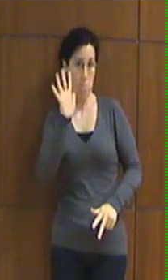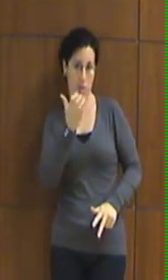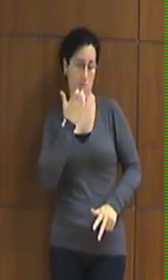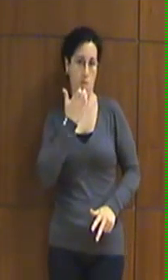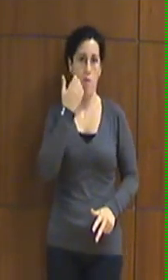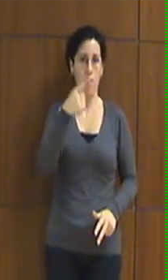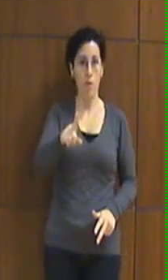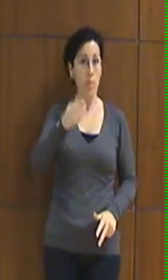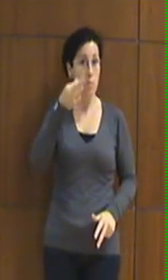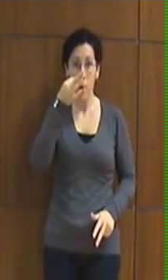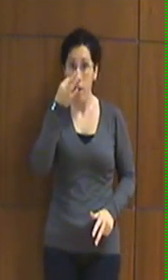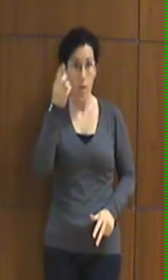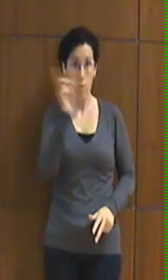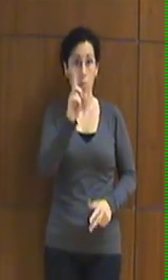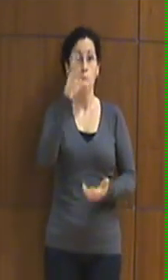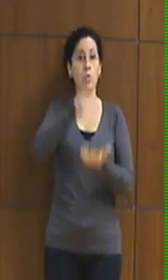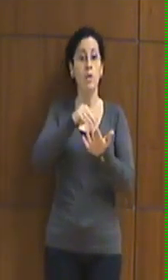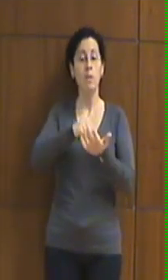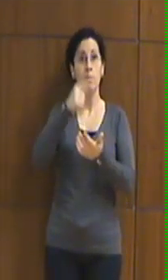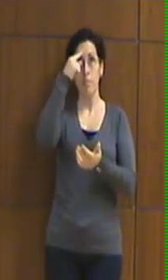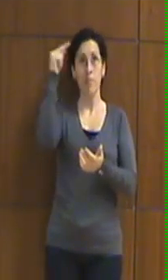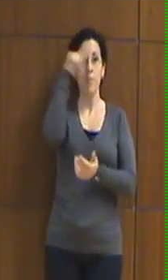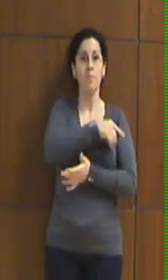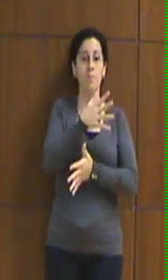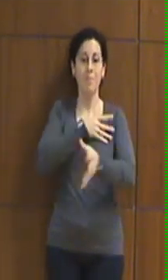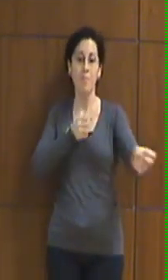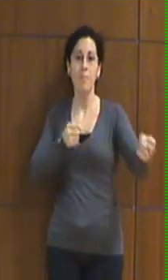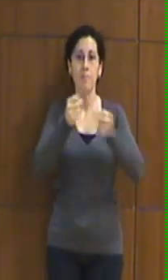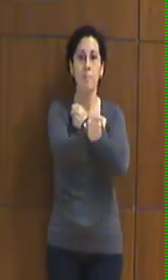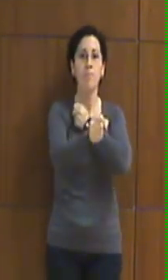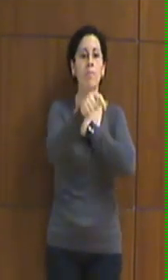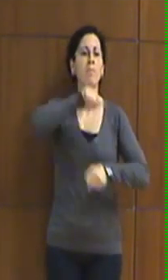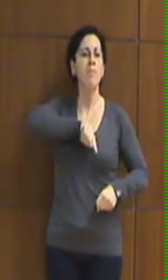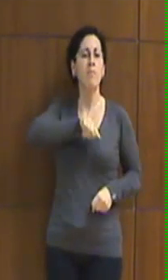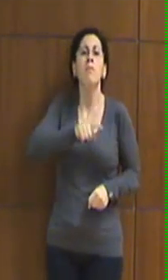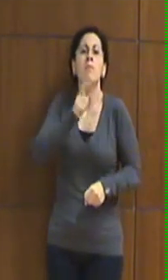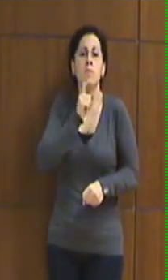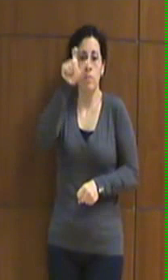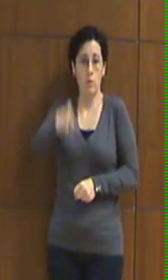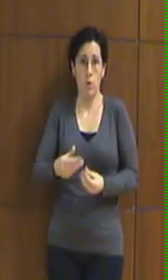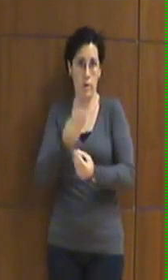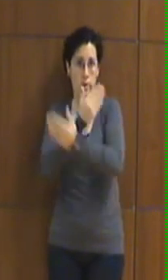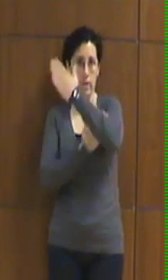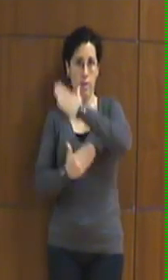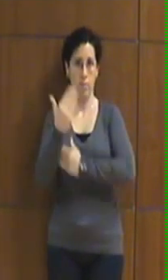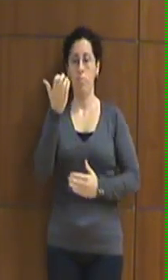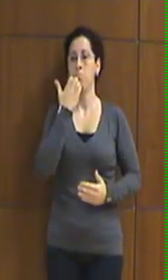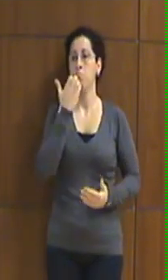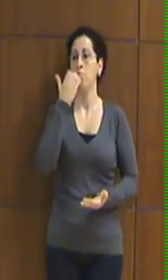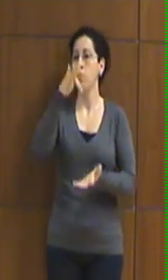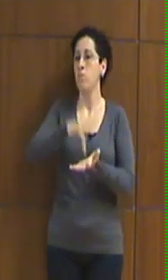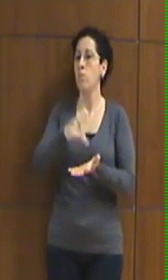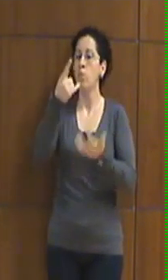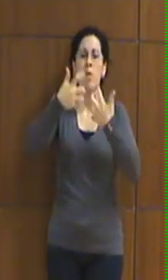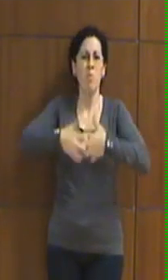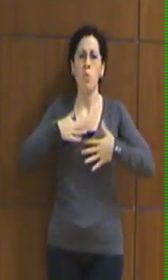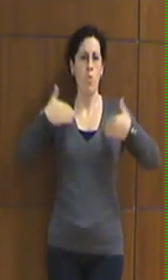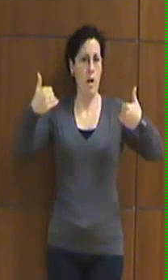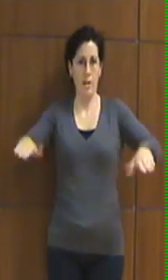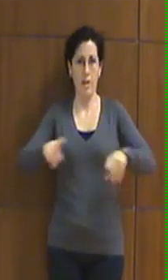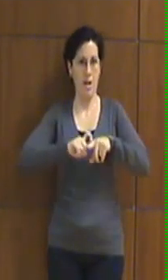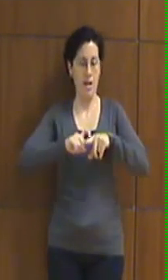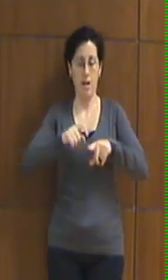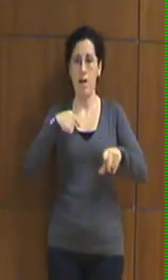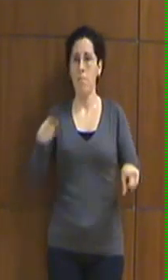¿no? Realmente no nos ponemos en la piel de cuando una persona con discapacidad está delante de cualquier aparato. Me da lo